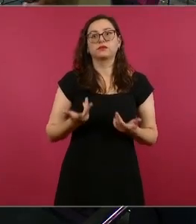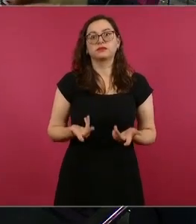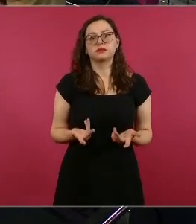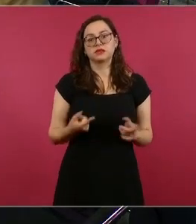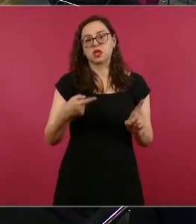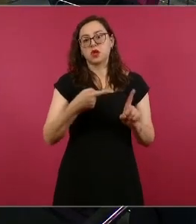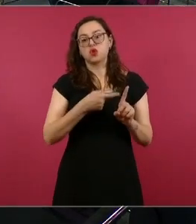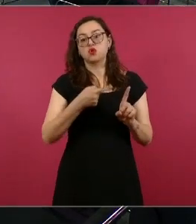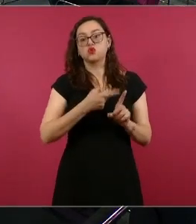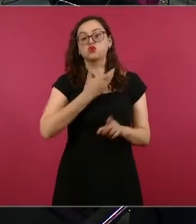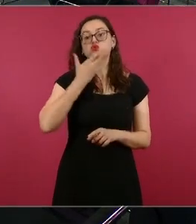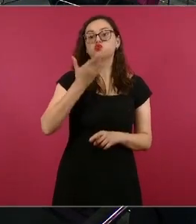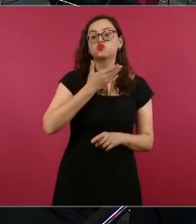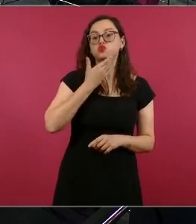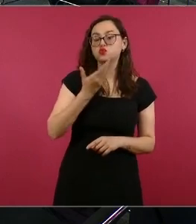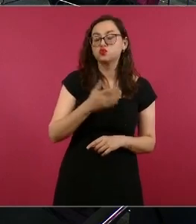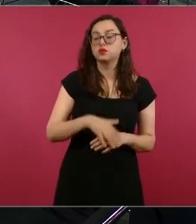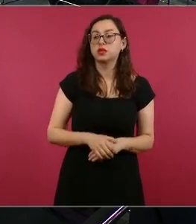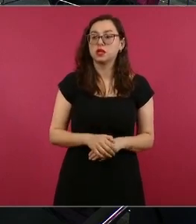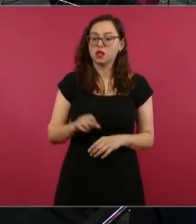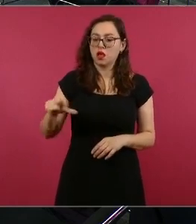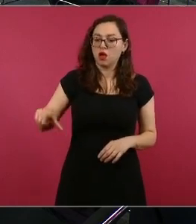regalarle a los funcionarios